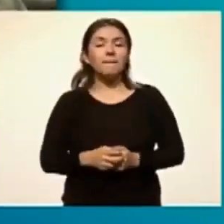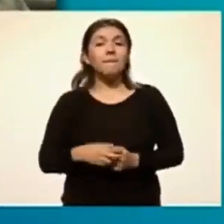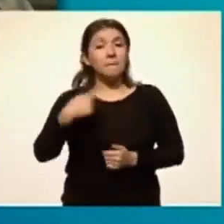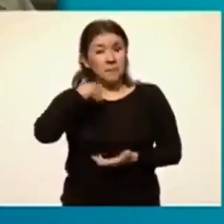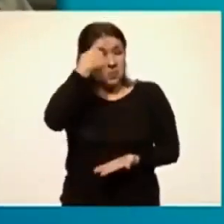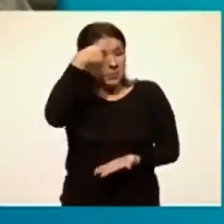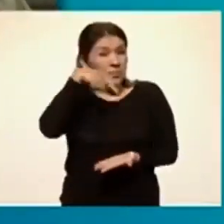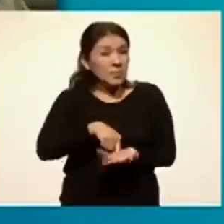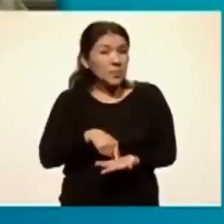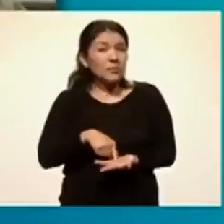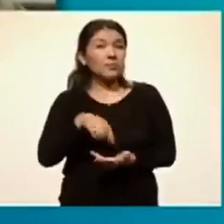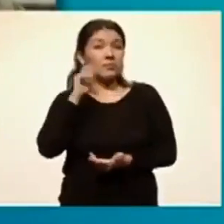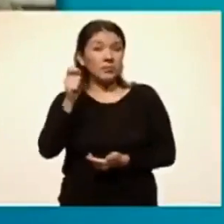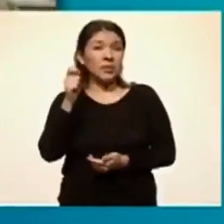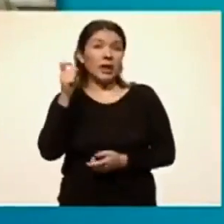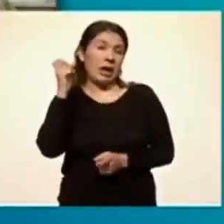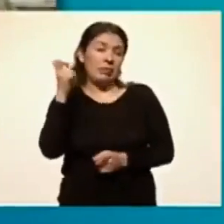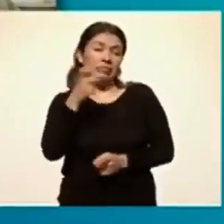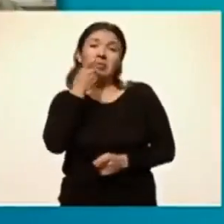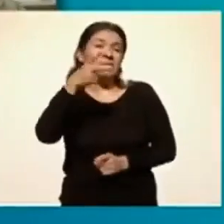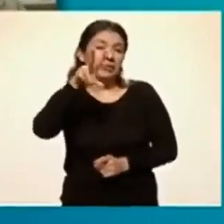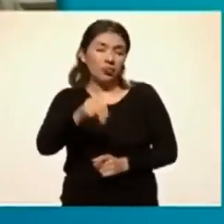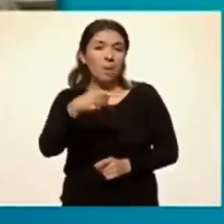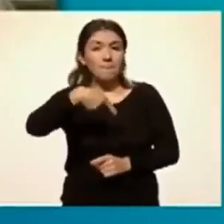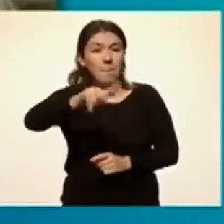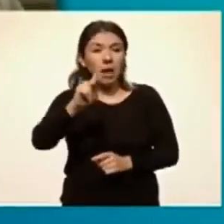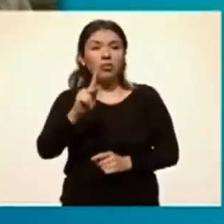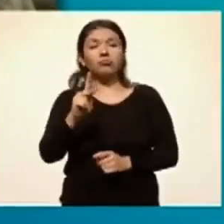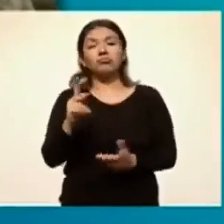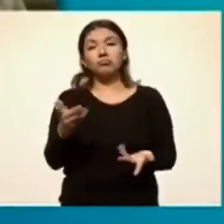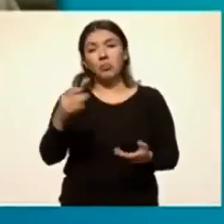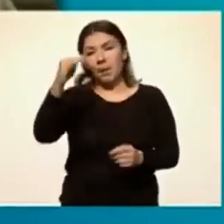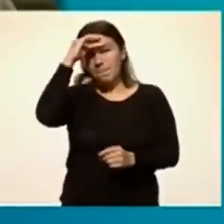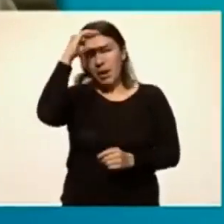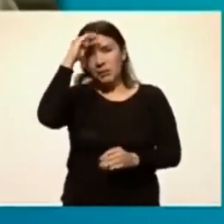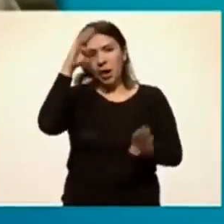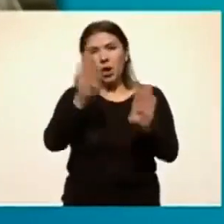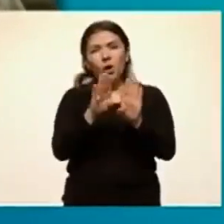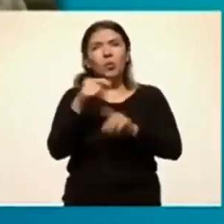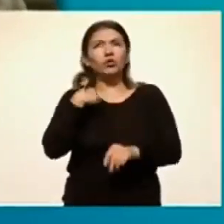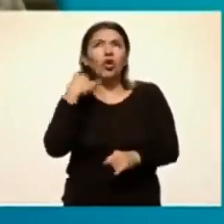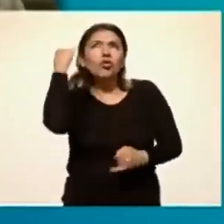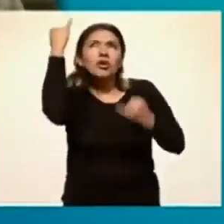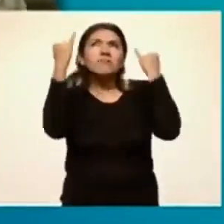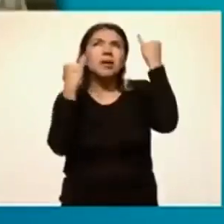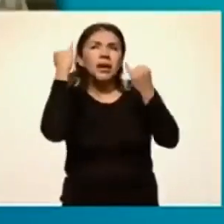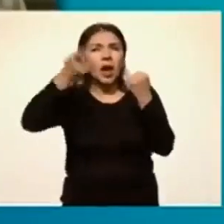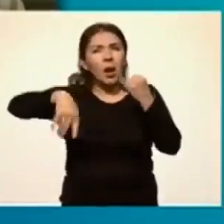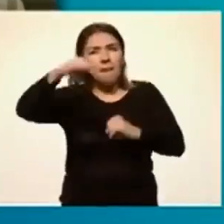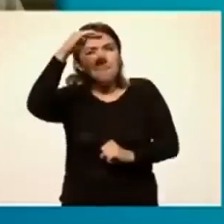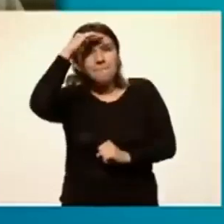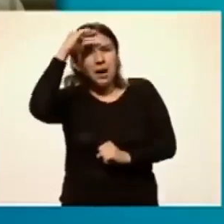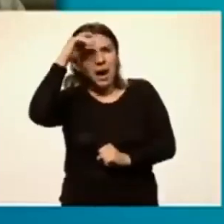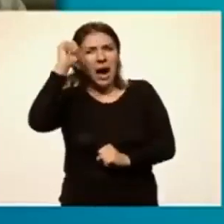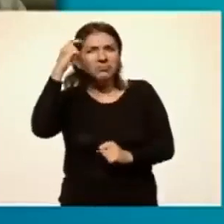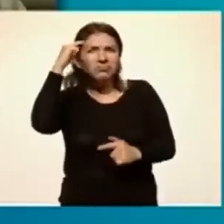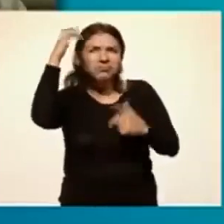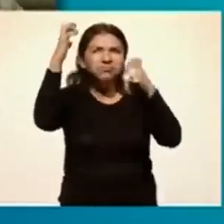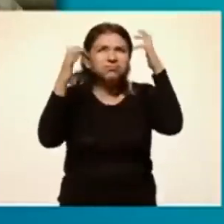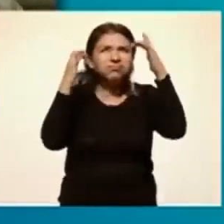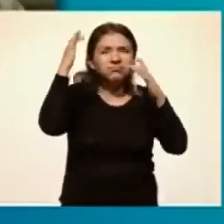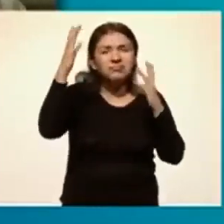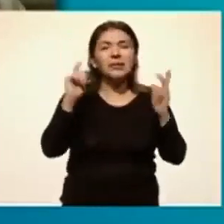mucho, a pesar de que él diga que no. Yo creo que los literatos, y bueno, pensando un poco en lo que me imagino que piensan, que les pasa por la cabeza a los que